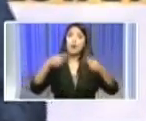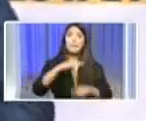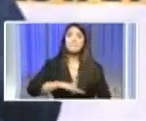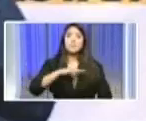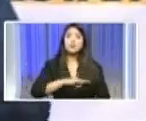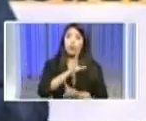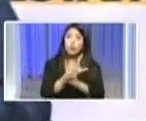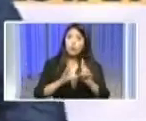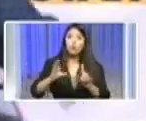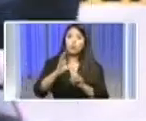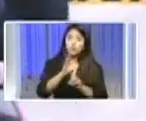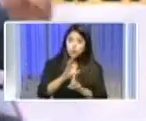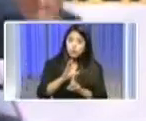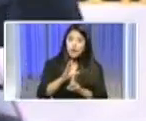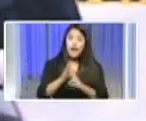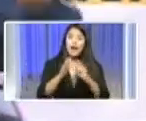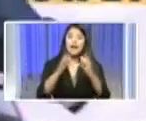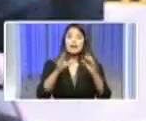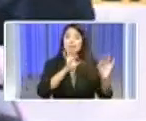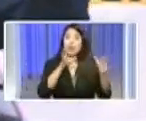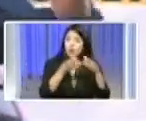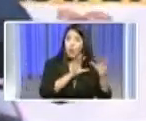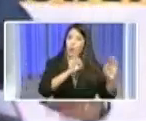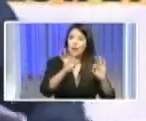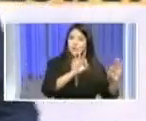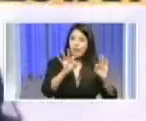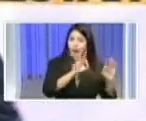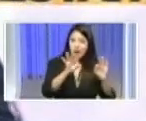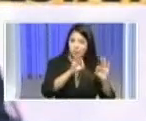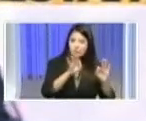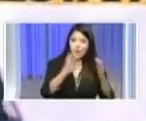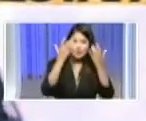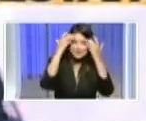el Movimiento César Regifo a todos los urbanismos de este país.